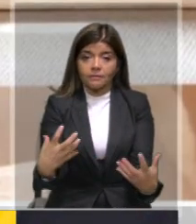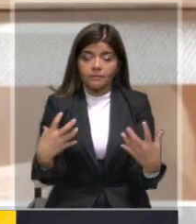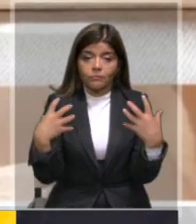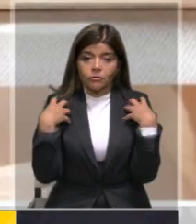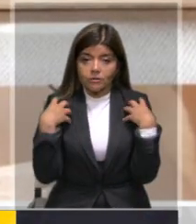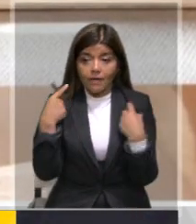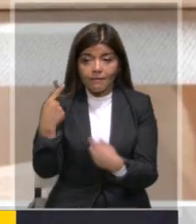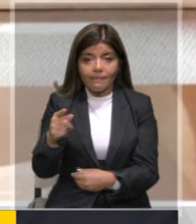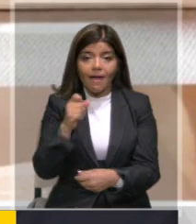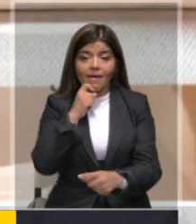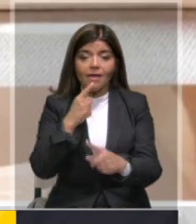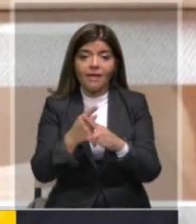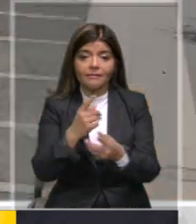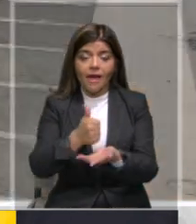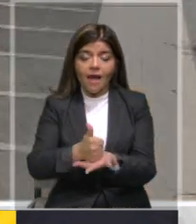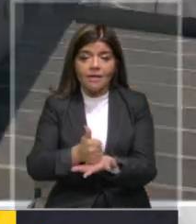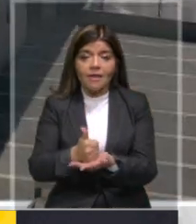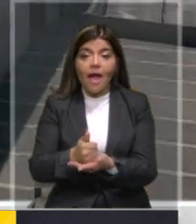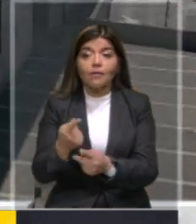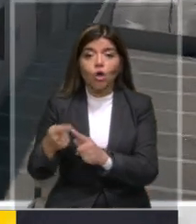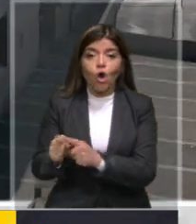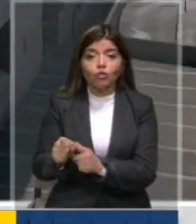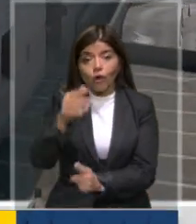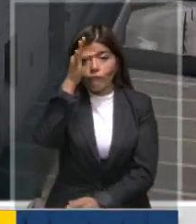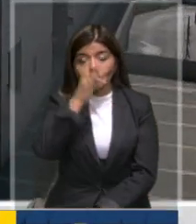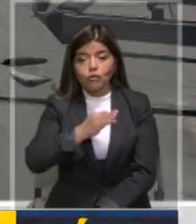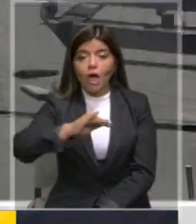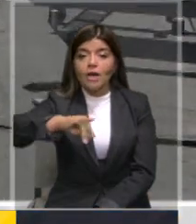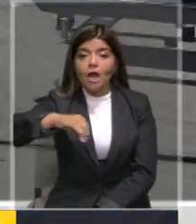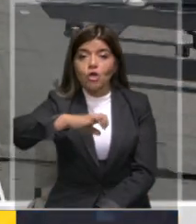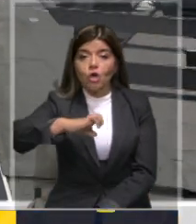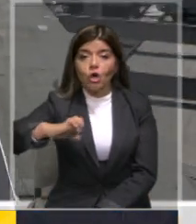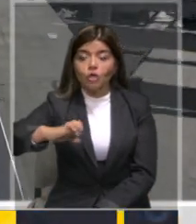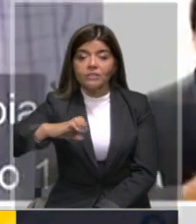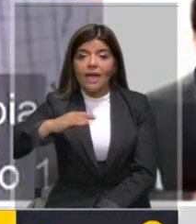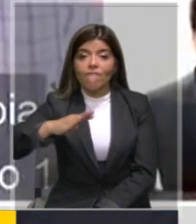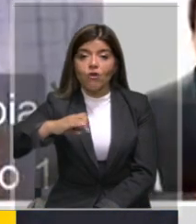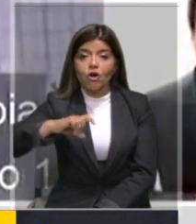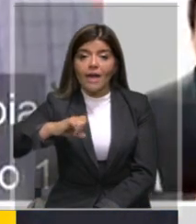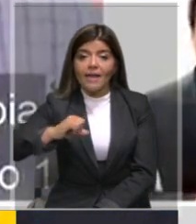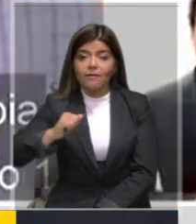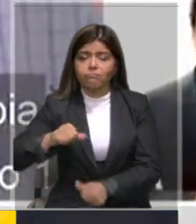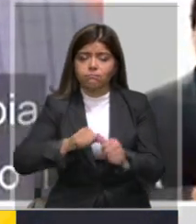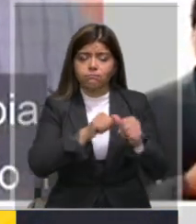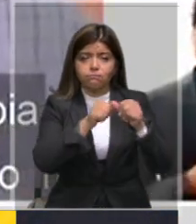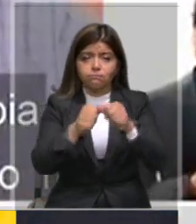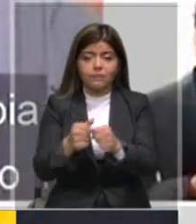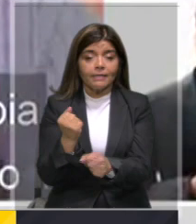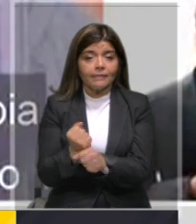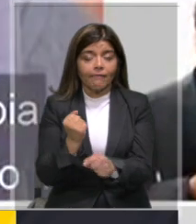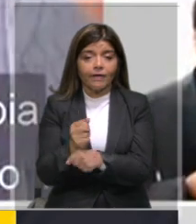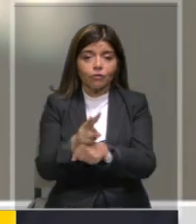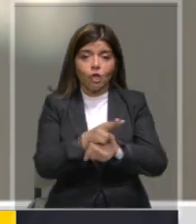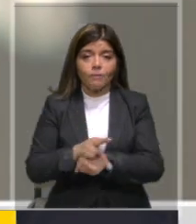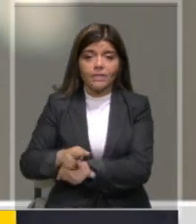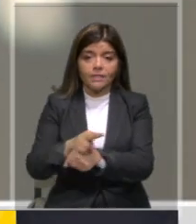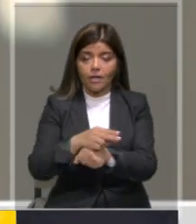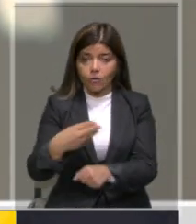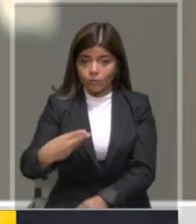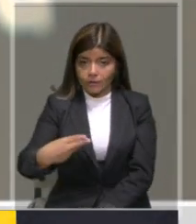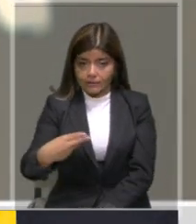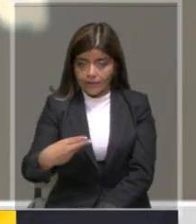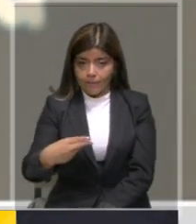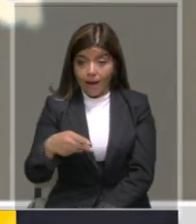sino también otro funcionario en este caso José bucarey quien durante años Estuvo trabajando como administrador municipal es en ese punto